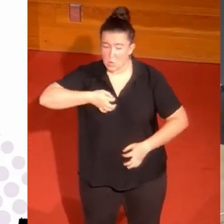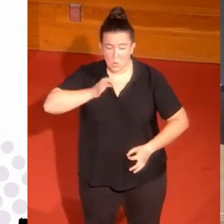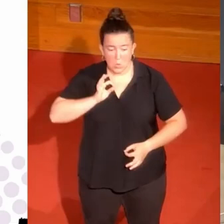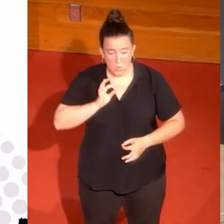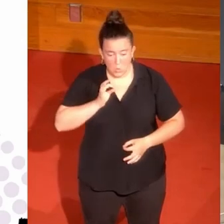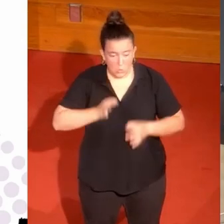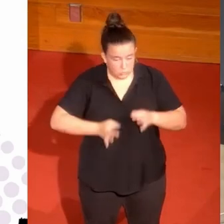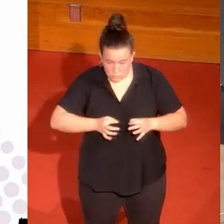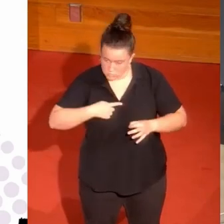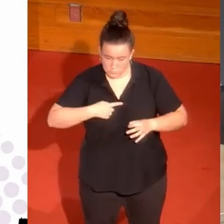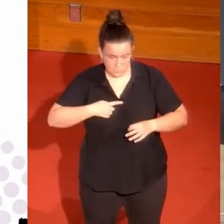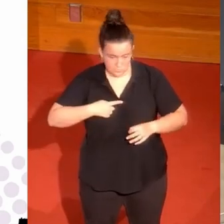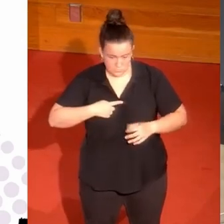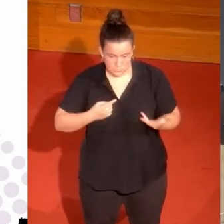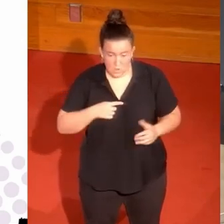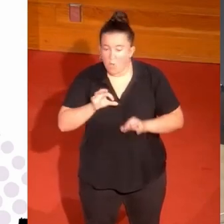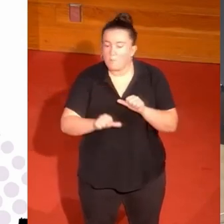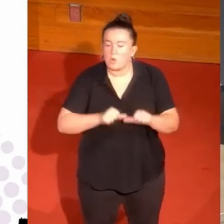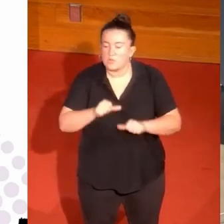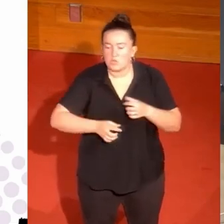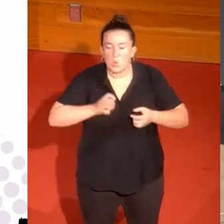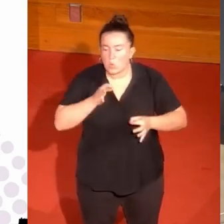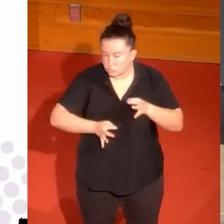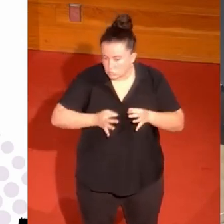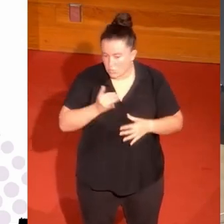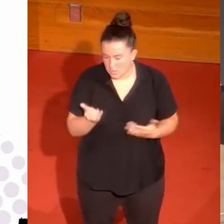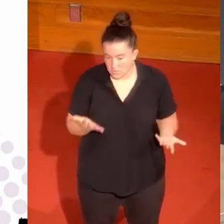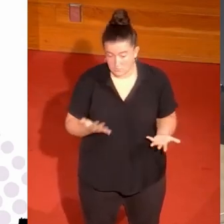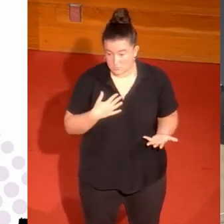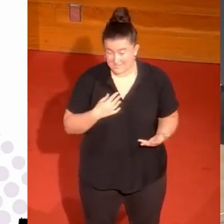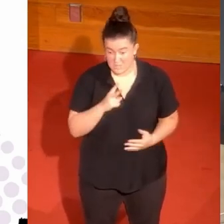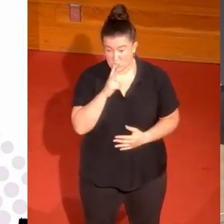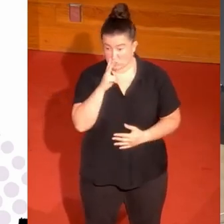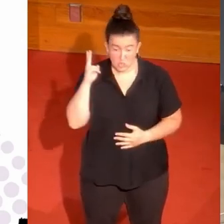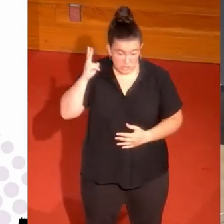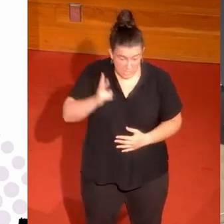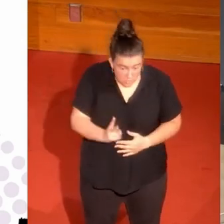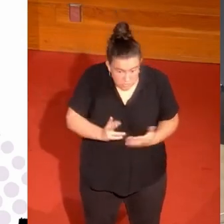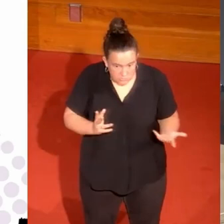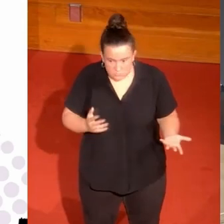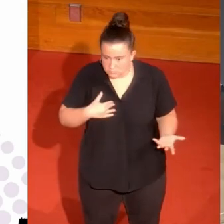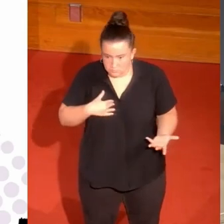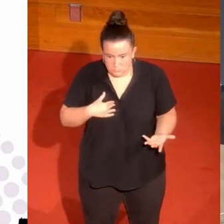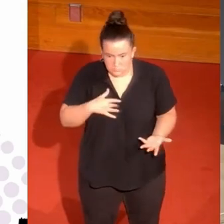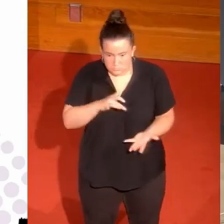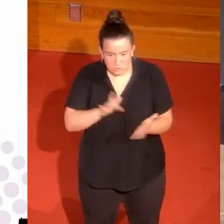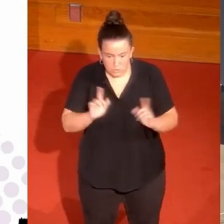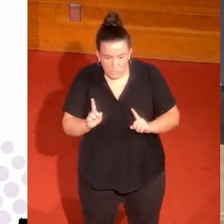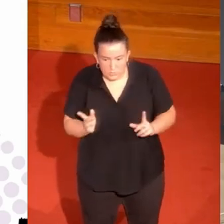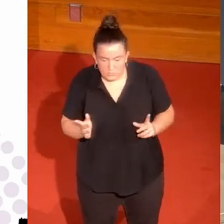que haya un proceso justo han pasado pues dos años eso no se ha no se ha no se ha llevado a cabo Y de